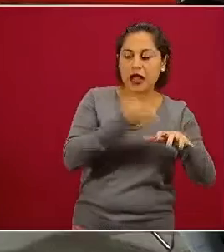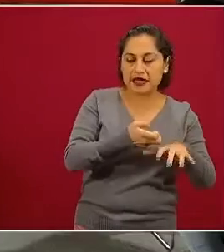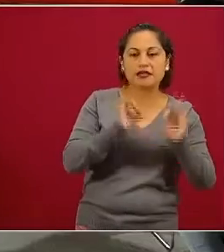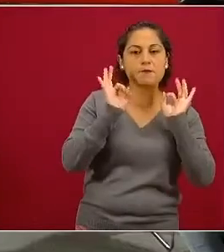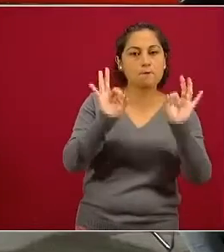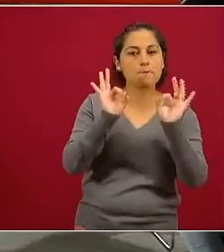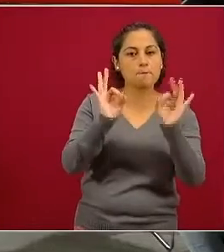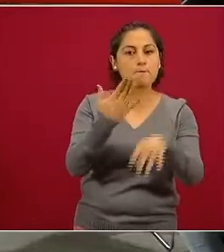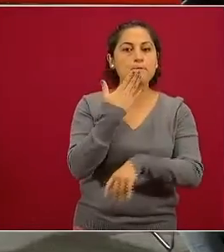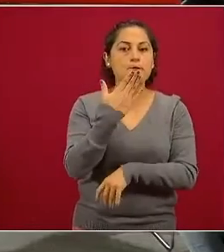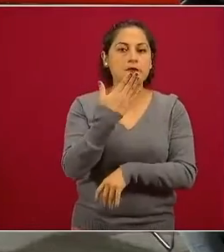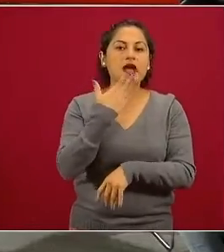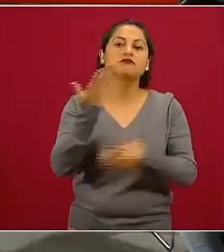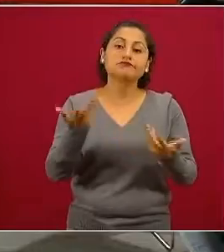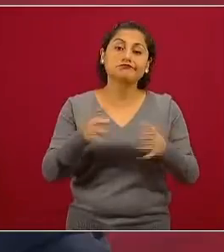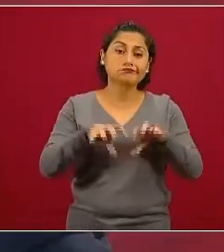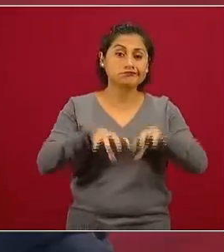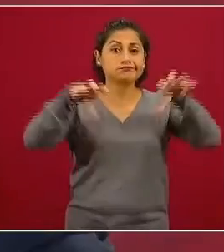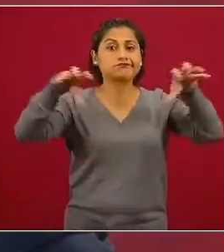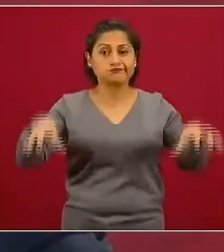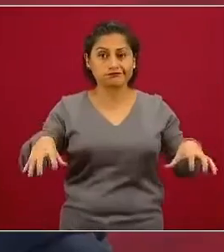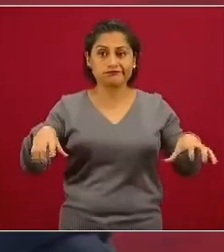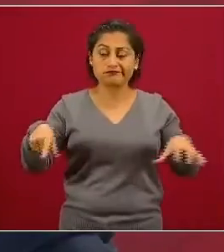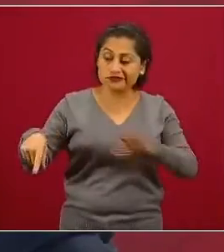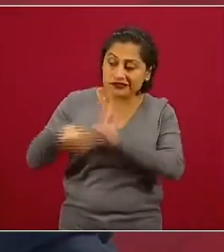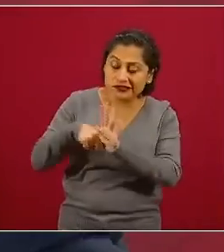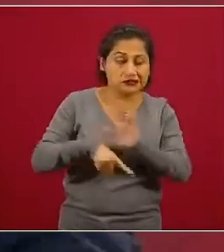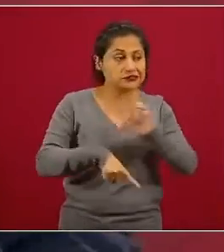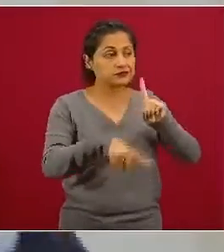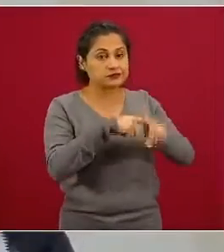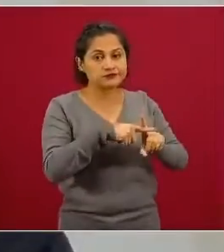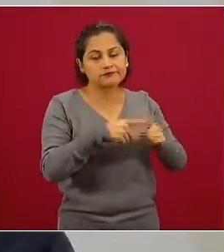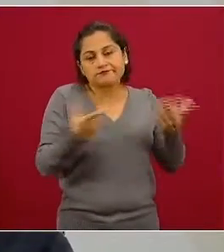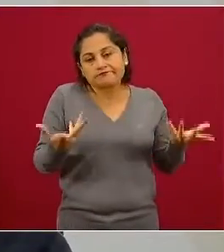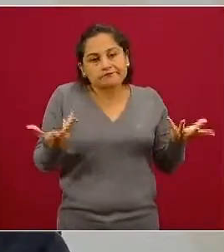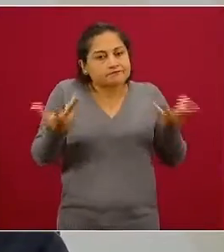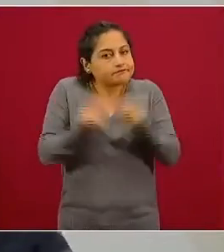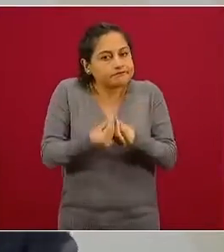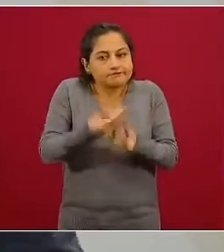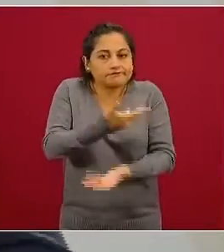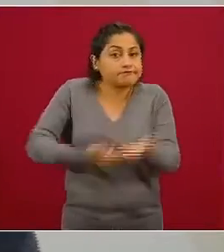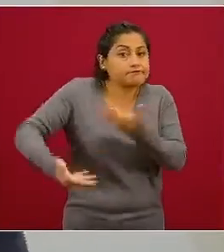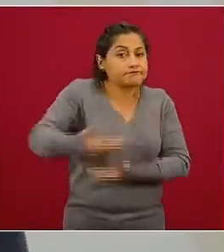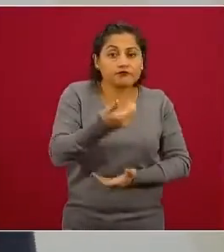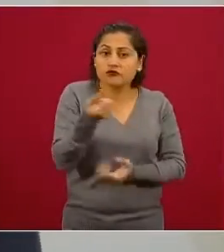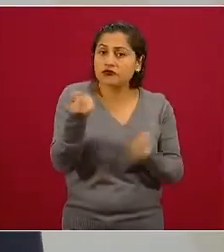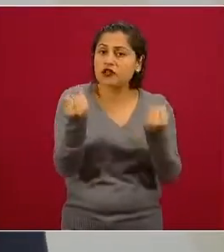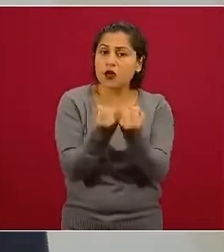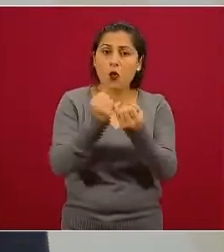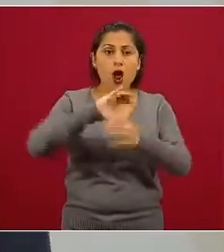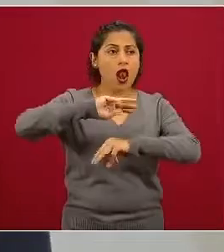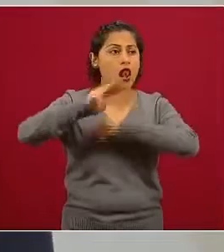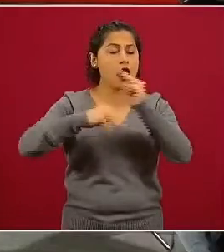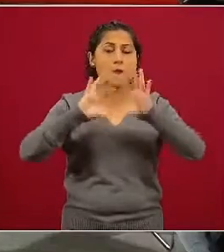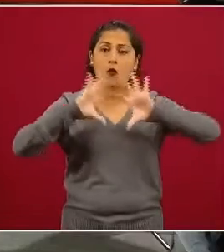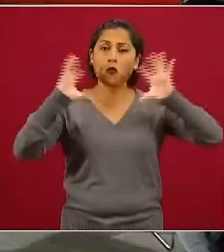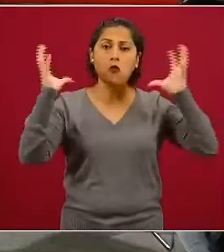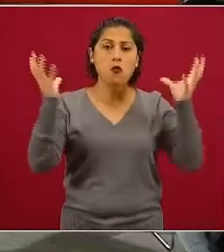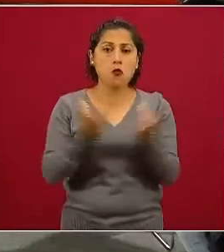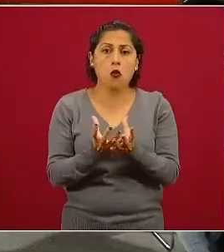respuesta tan pronta y tan positiva, lo que demuestra que, por un lado, tenemos un problema, concordo con el doctor